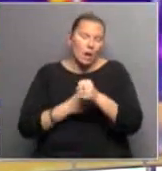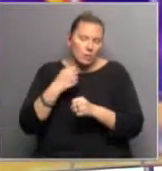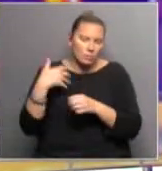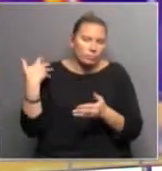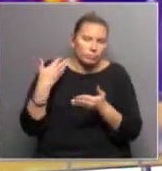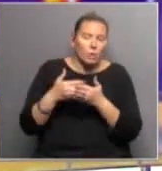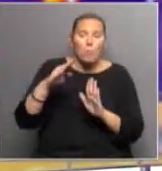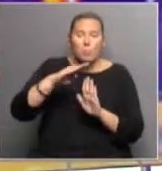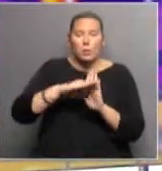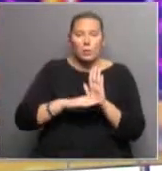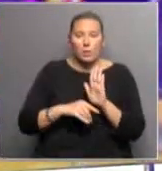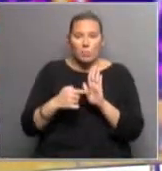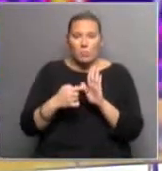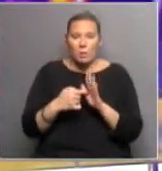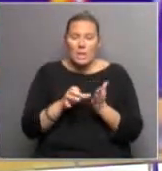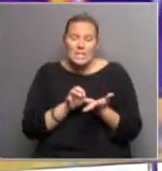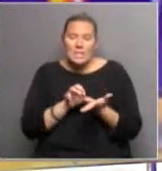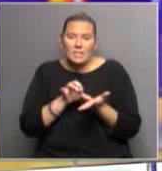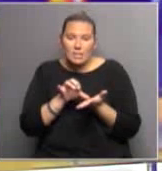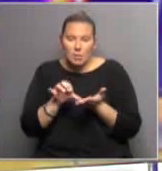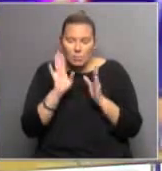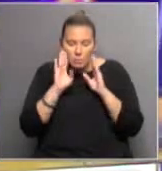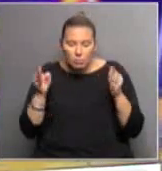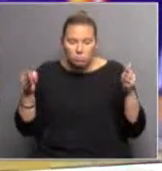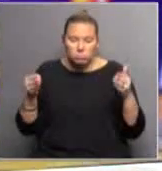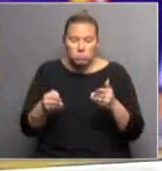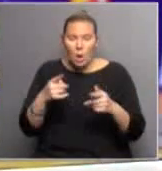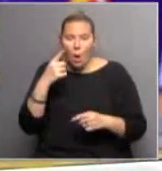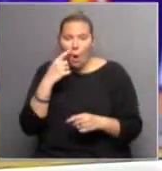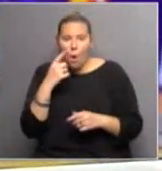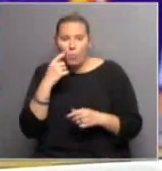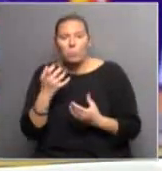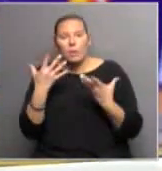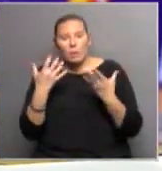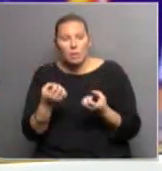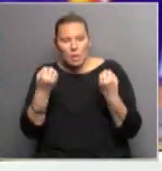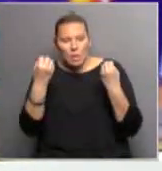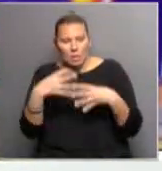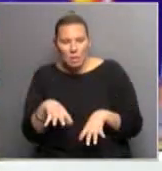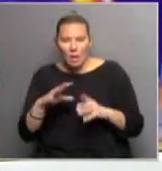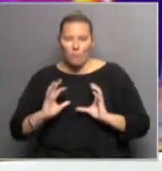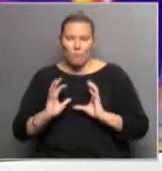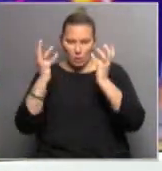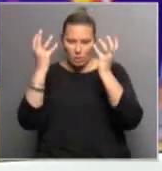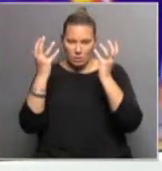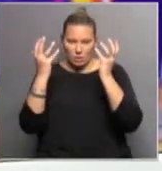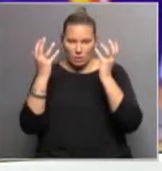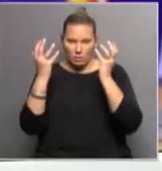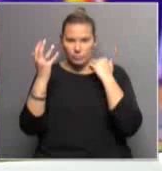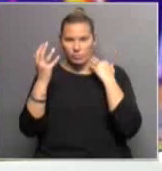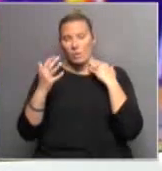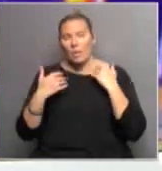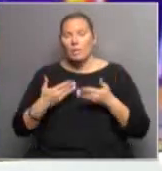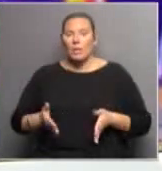un programa que brinda un servicio de atención a hombres que deciden dejar de ejercer violencia